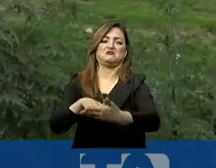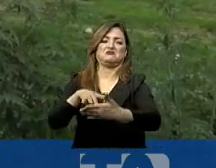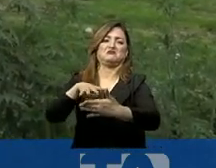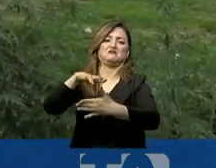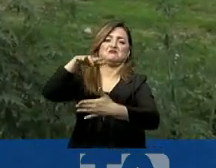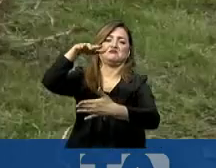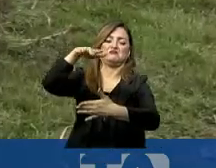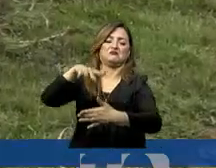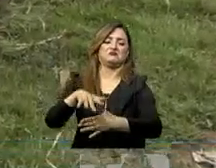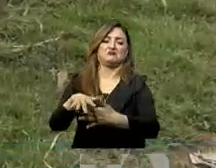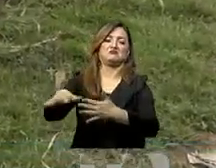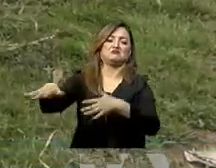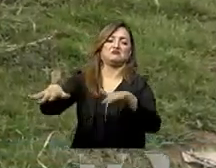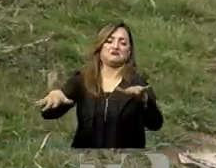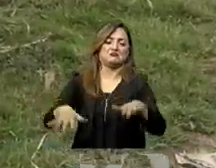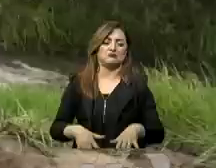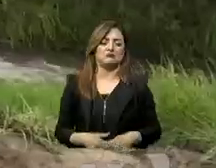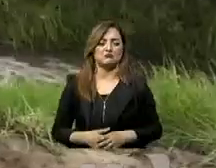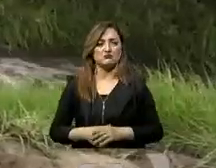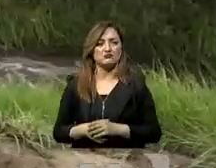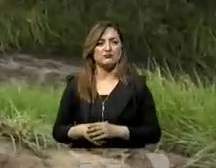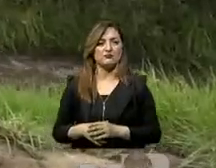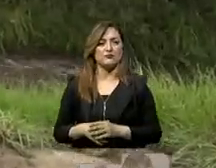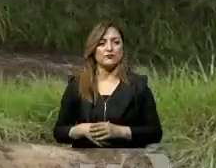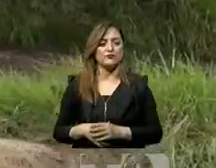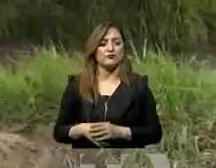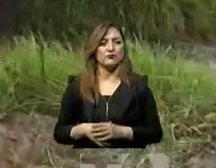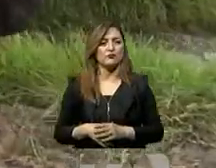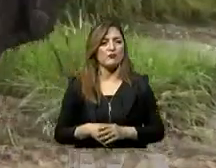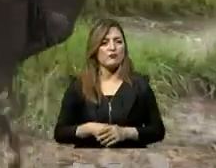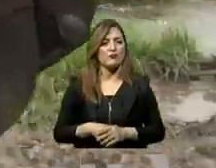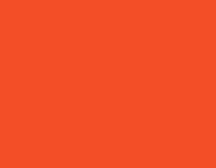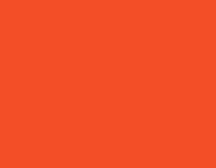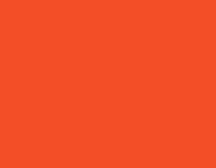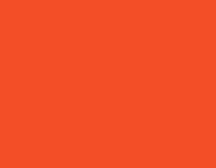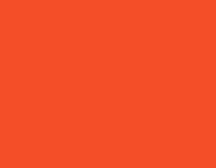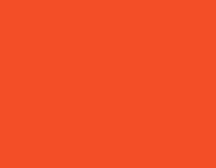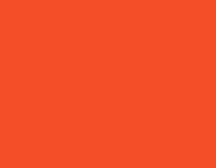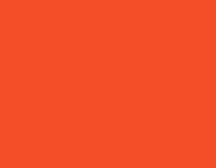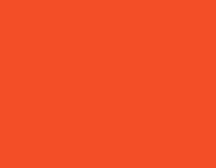desborden de su caudal normal. En Cotopaxi, Juan Pablo Toro, 24 horas.